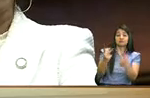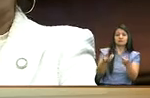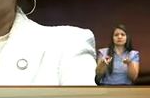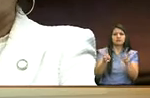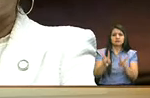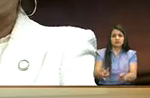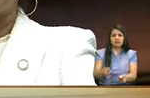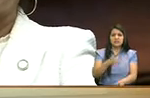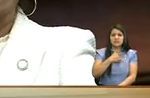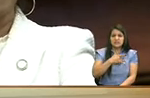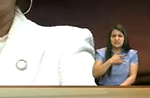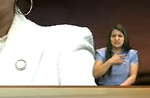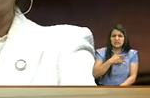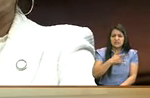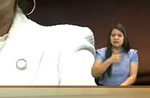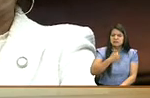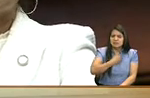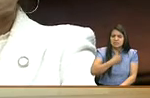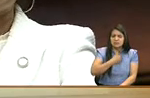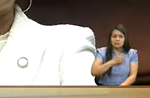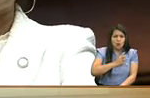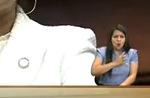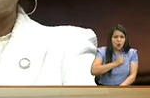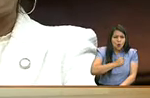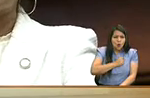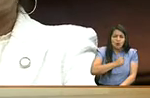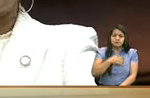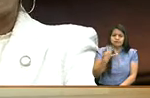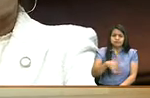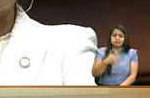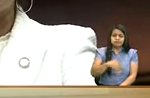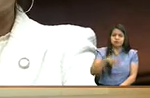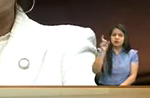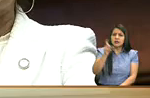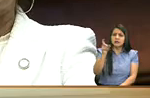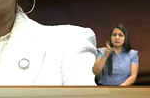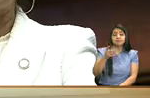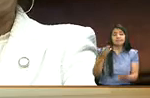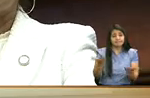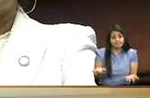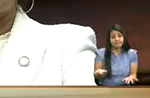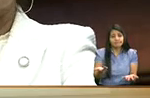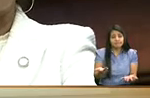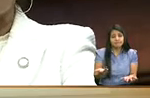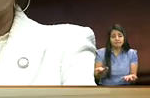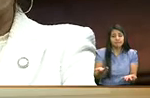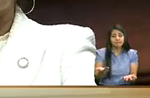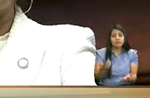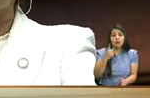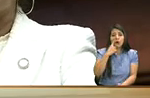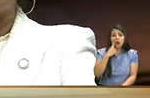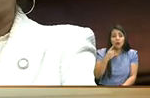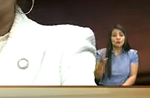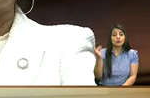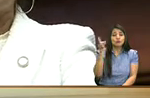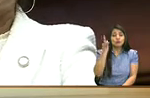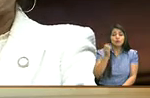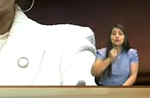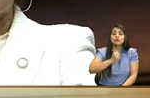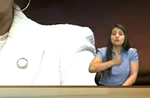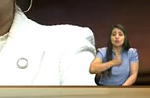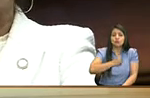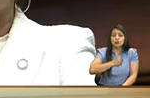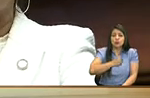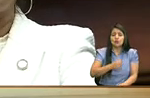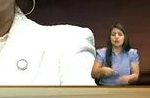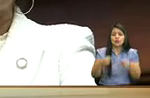que también he sufrido en carne propia las necesidades más urgentes de los hombres y las mujeres que